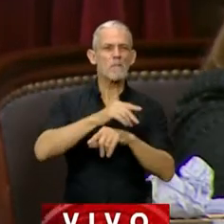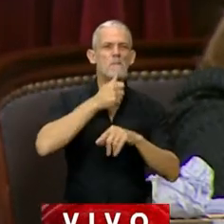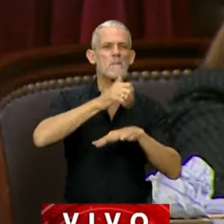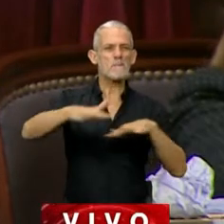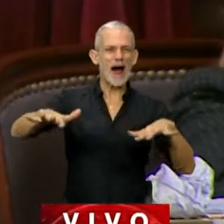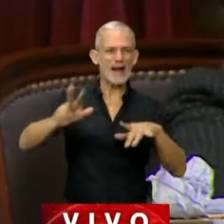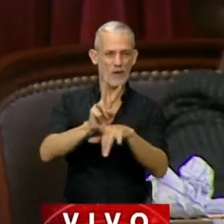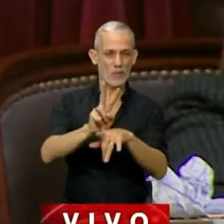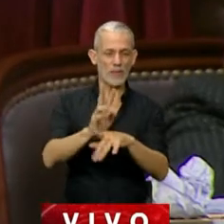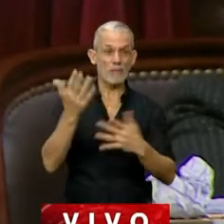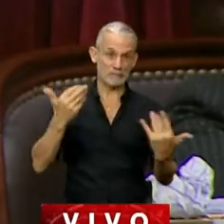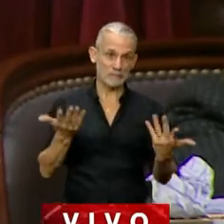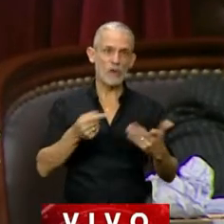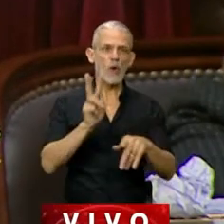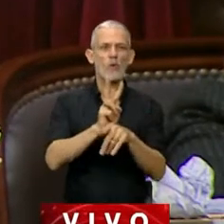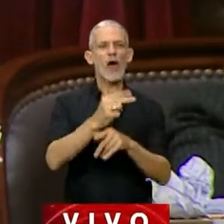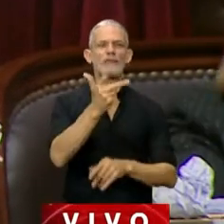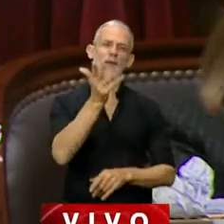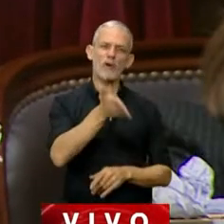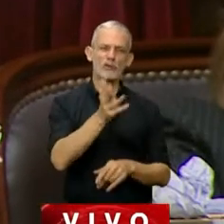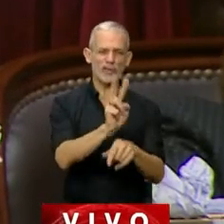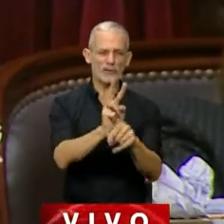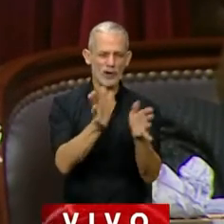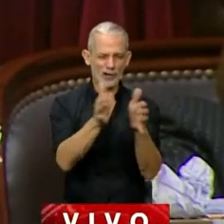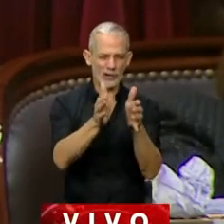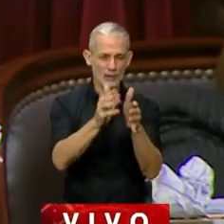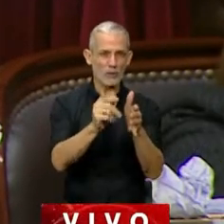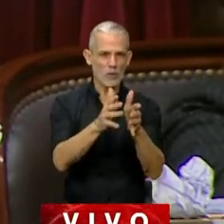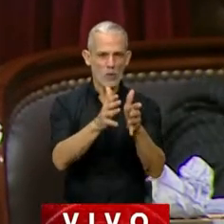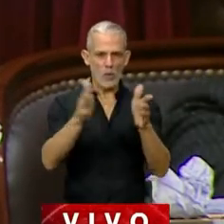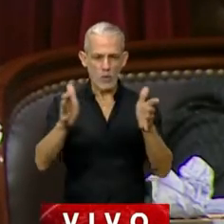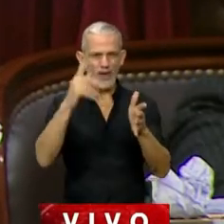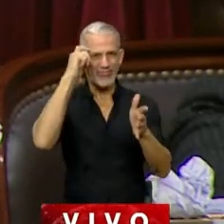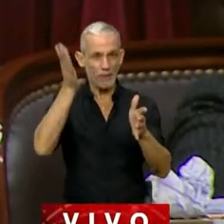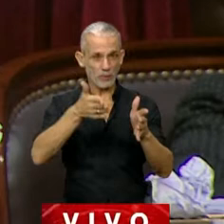mar. Pasó de proteger un 3% a alcanzar